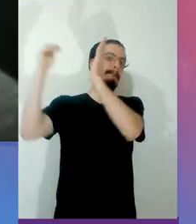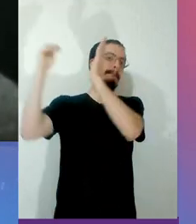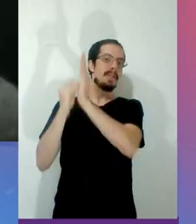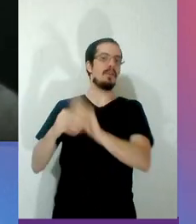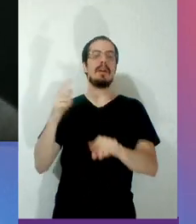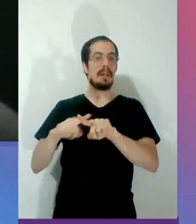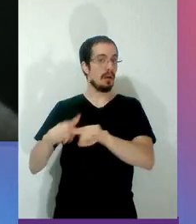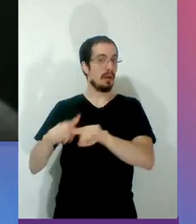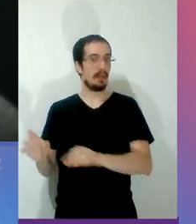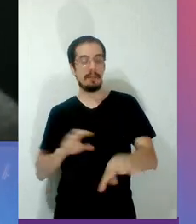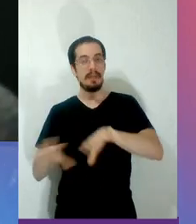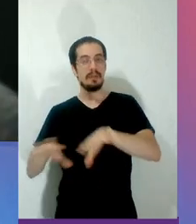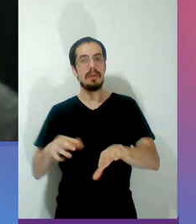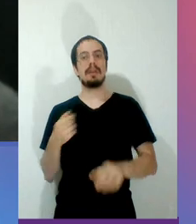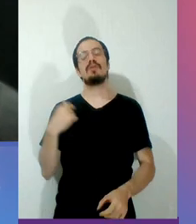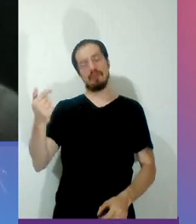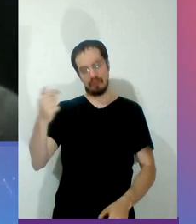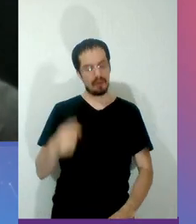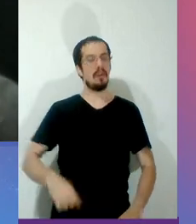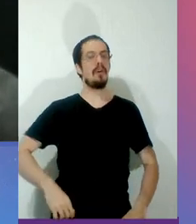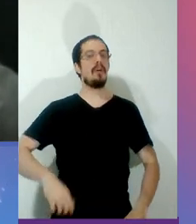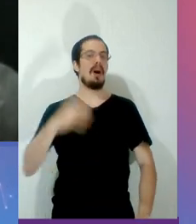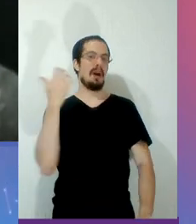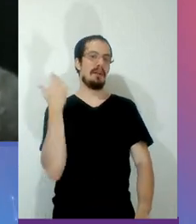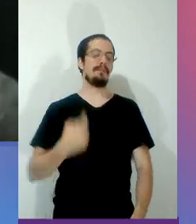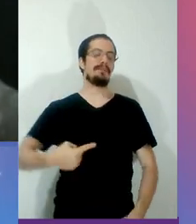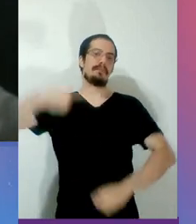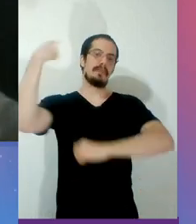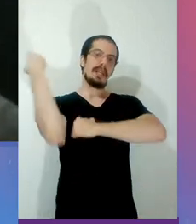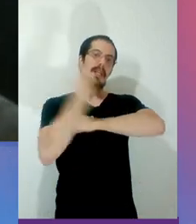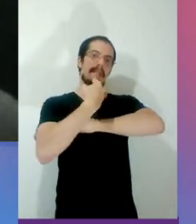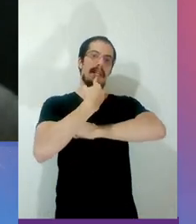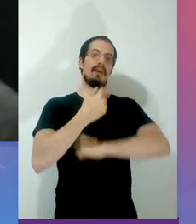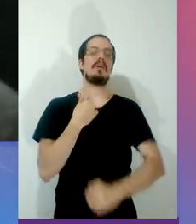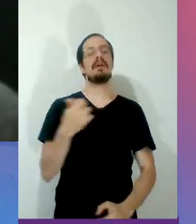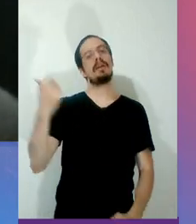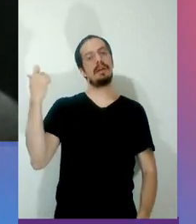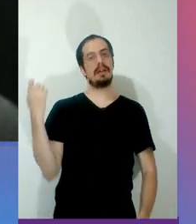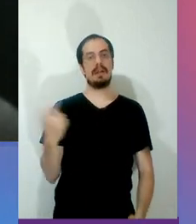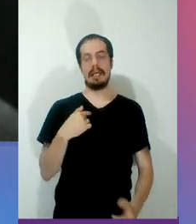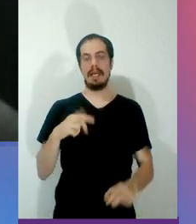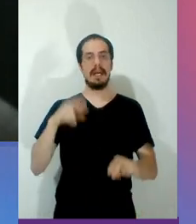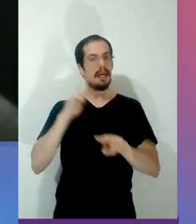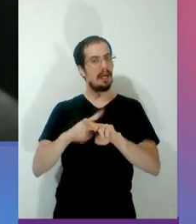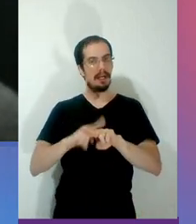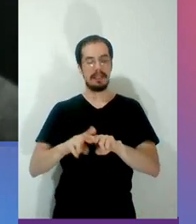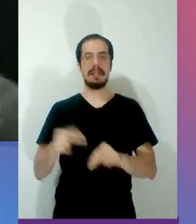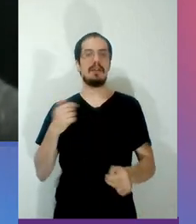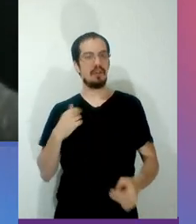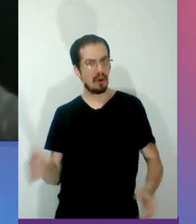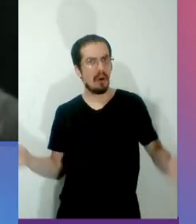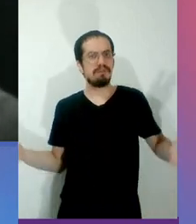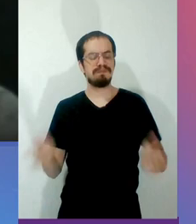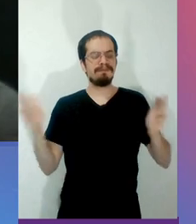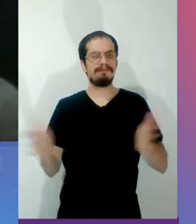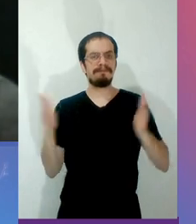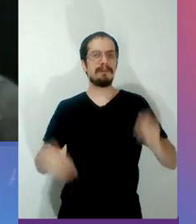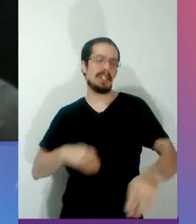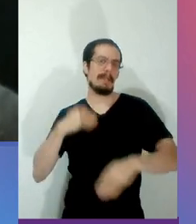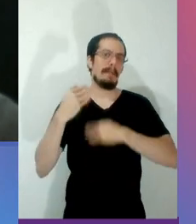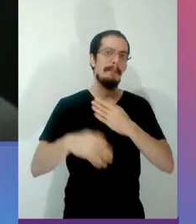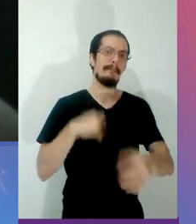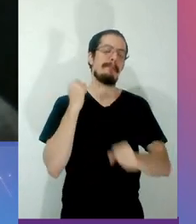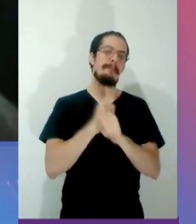población, tenemos que ser actores activos, proactivos en